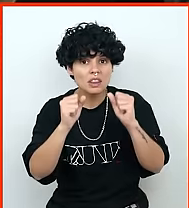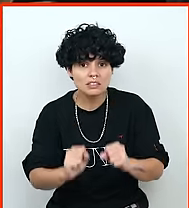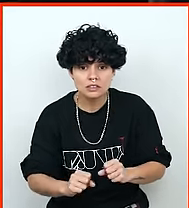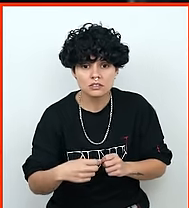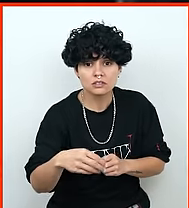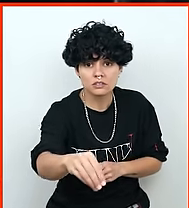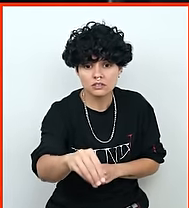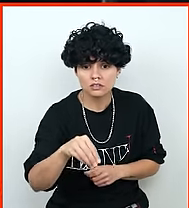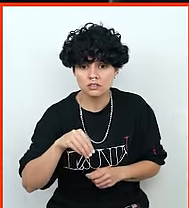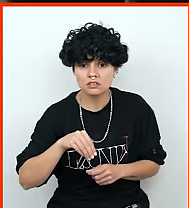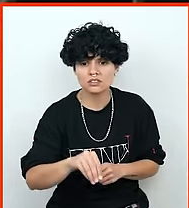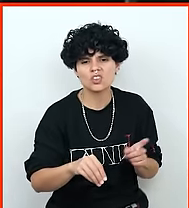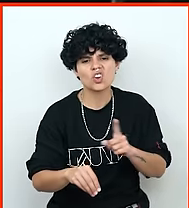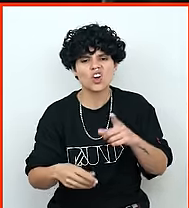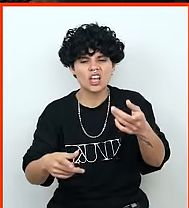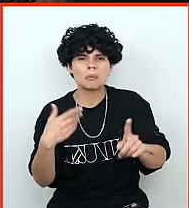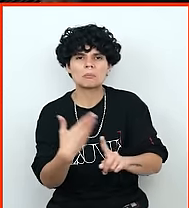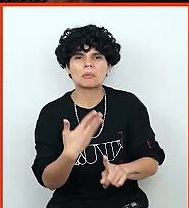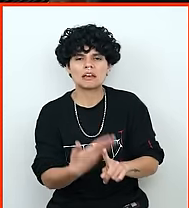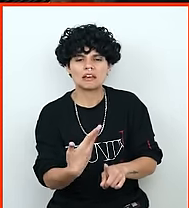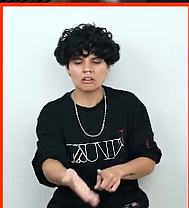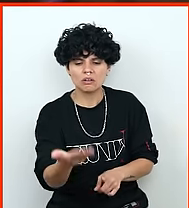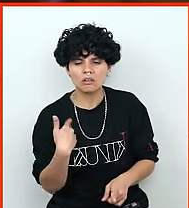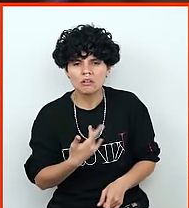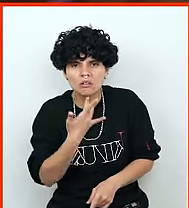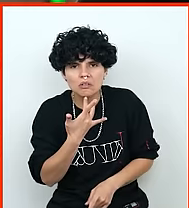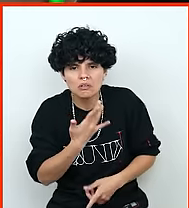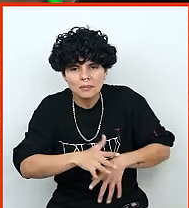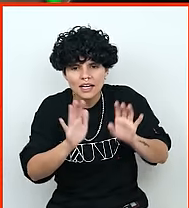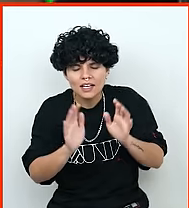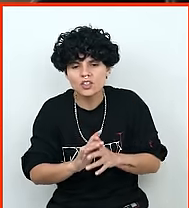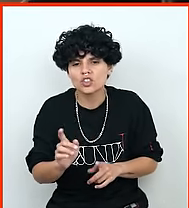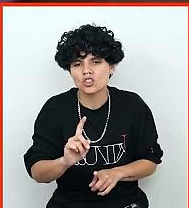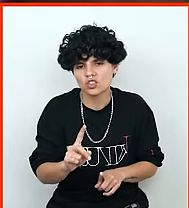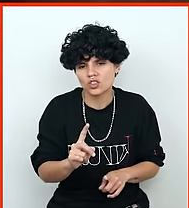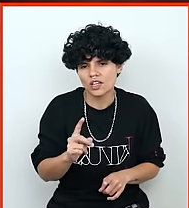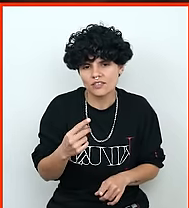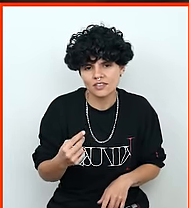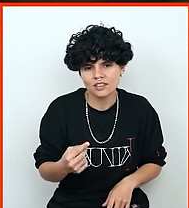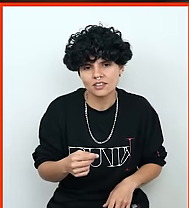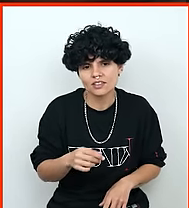¿Pueden ser para allá y para acá? Yo creo que no, ya es como el pico la weá, pero vamos nomás. Exa.